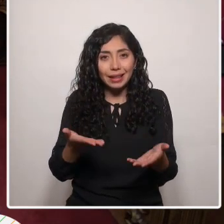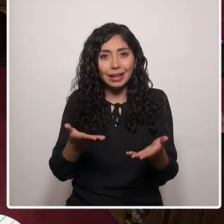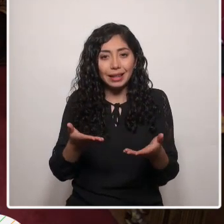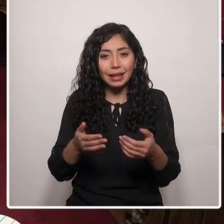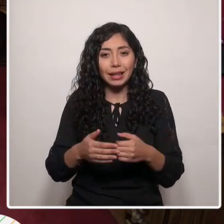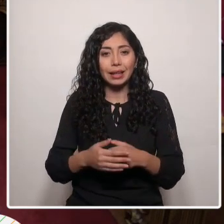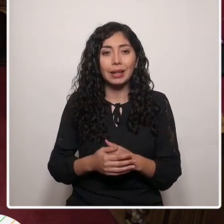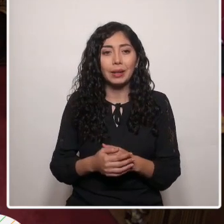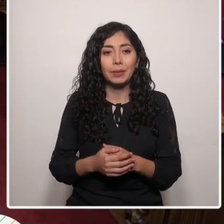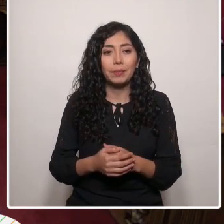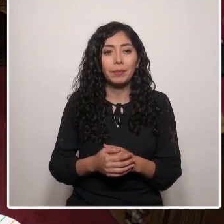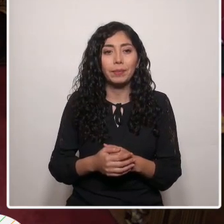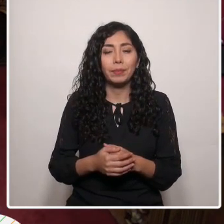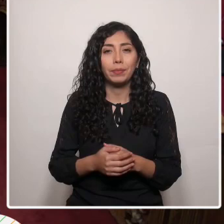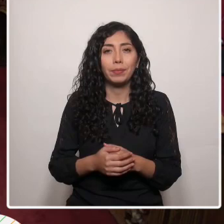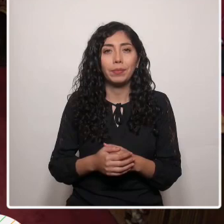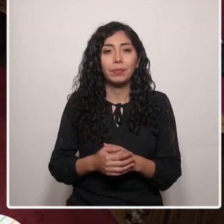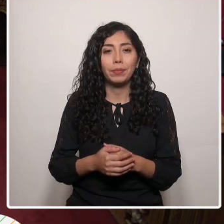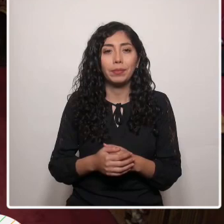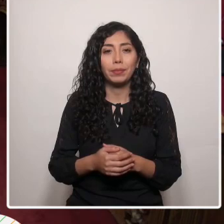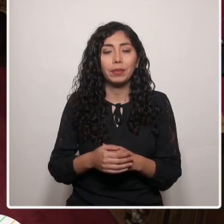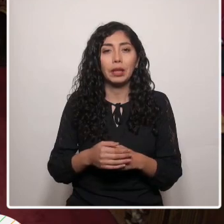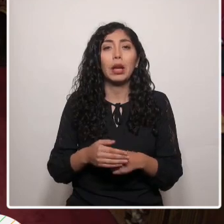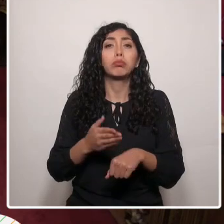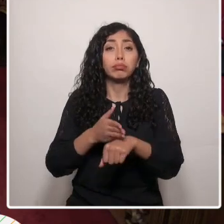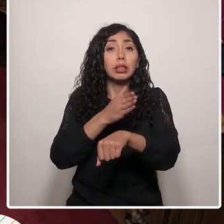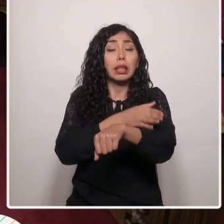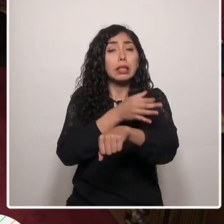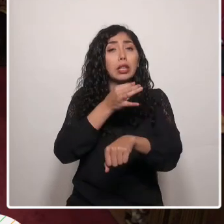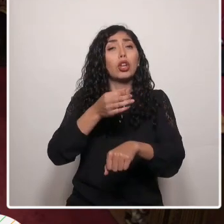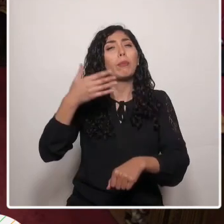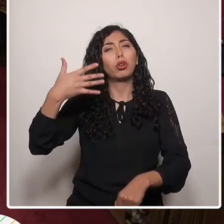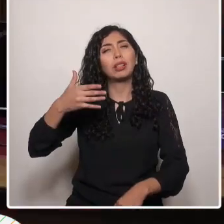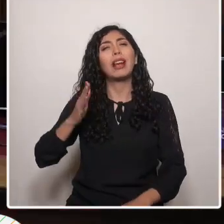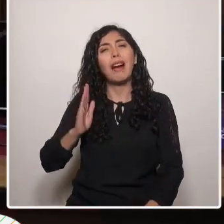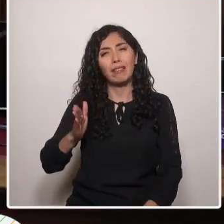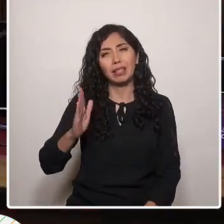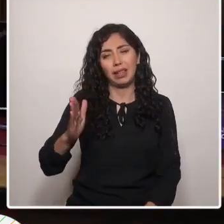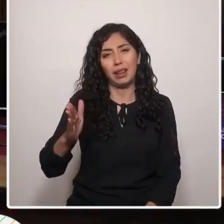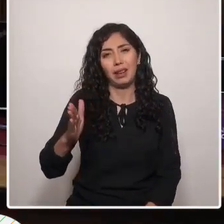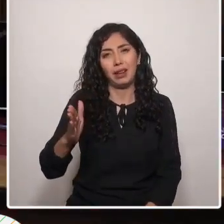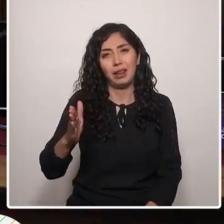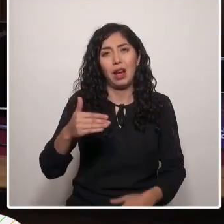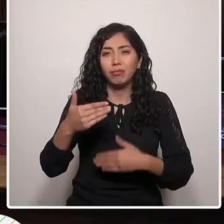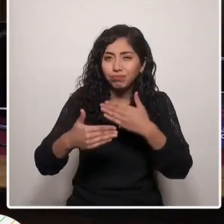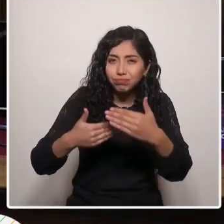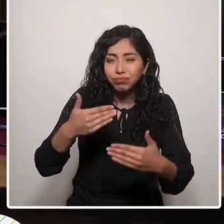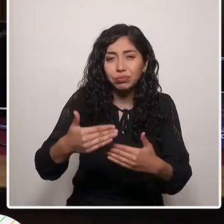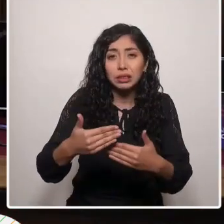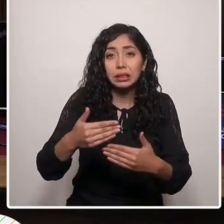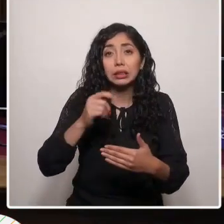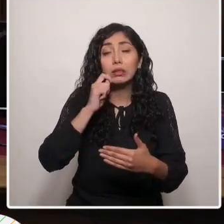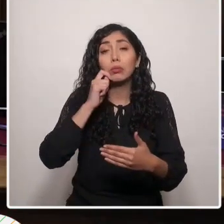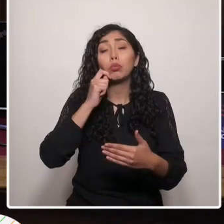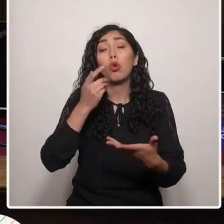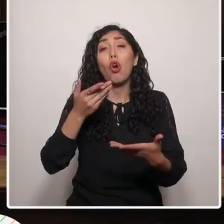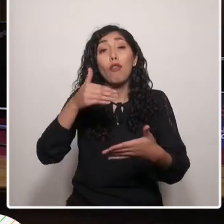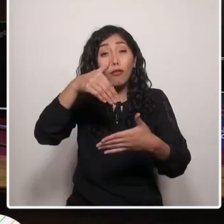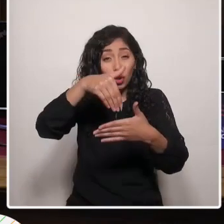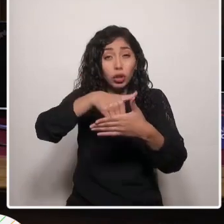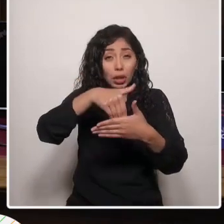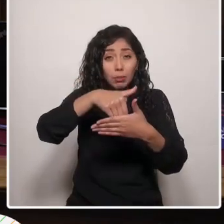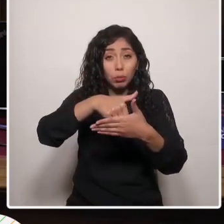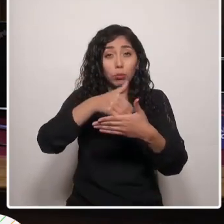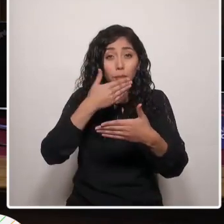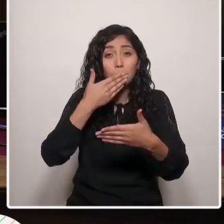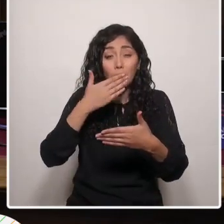nos decía hace un momento que era importante avanzar, que votemos en la disputa interpretativa